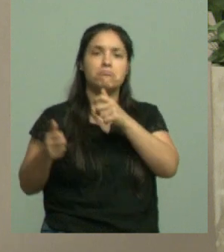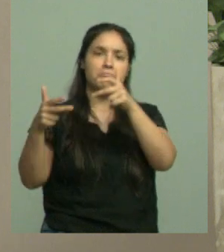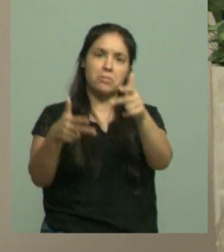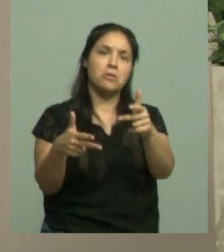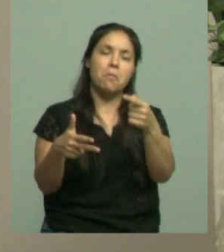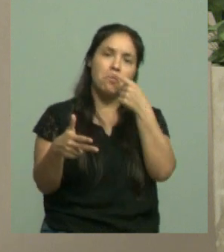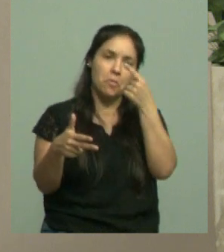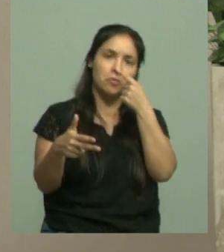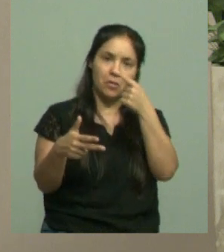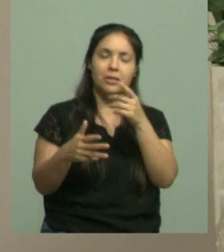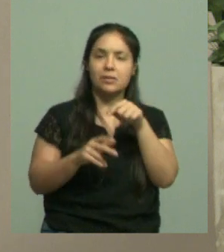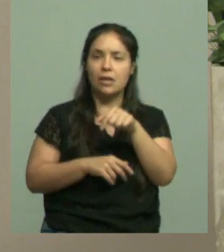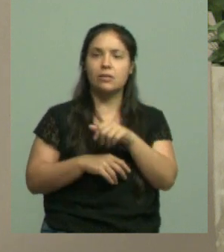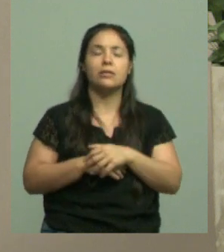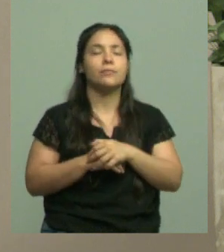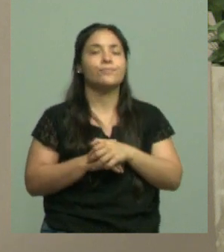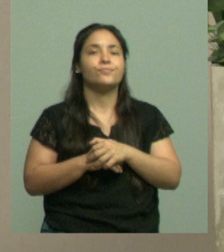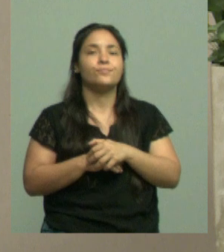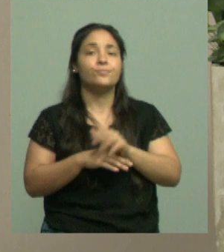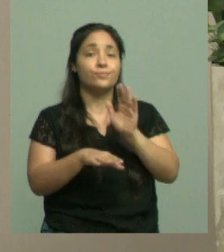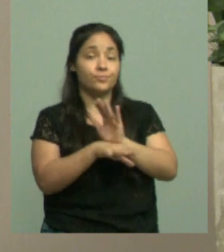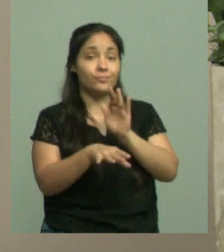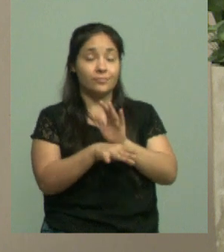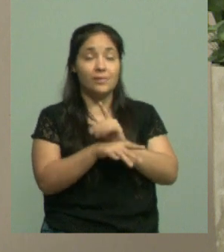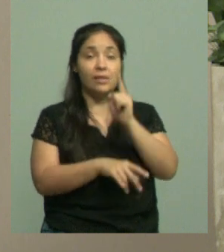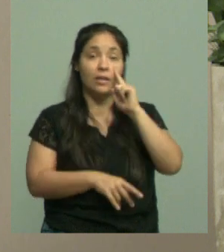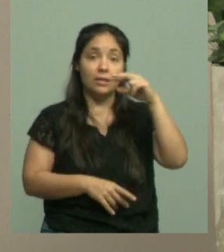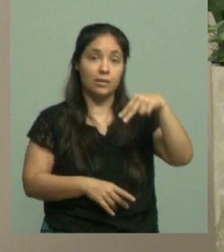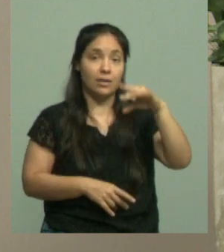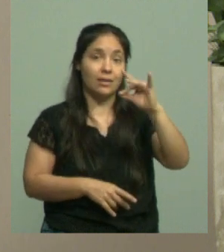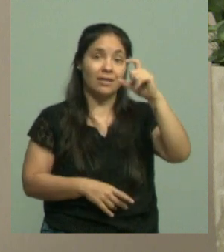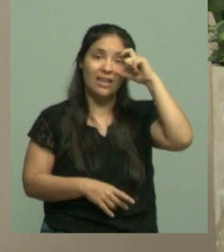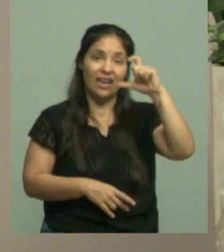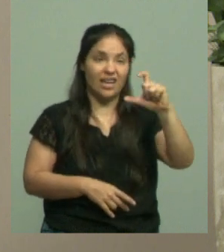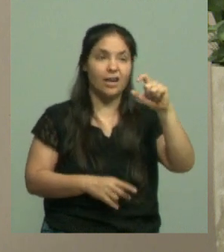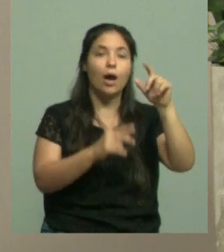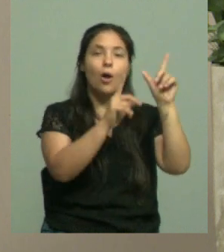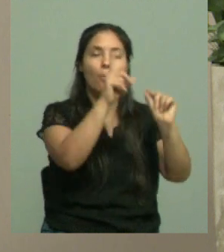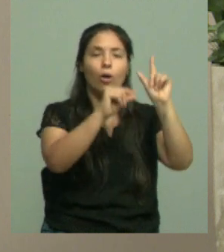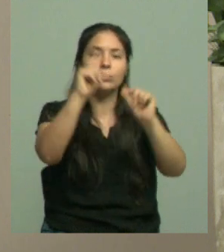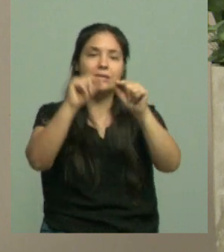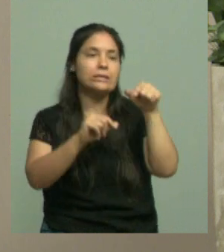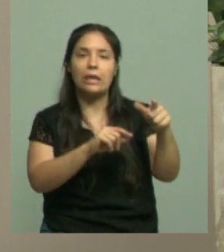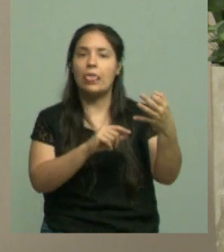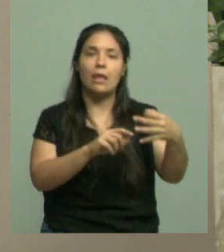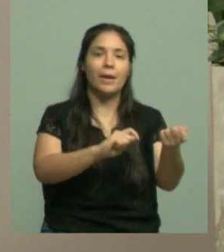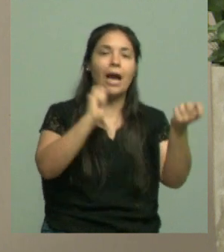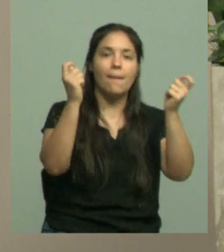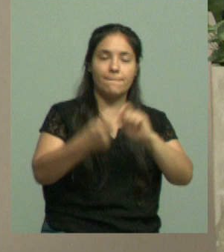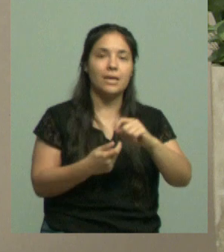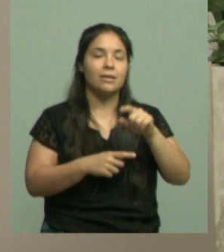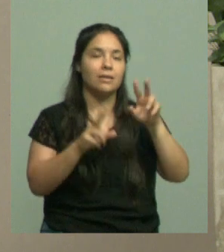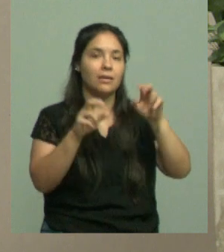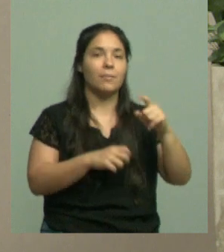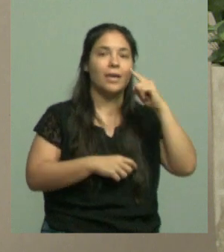de que claramente la medición del INDEC necesita un cambio en cuanto al menos tema IPC, índice de precios